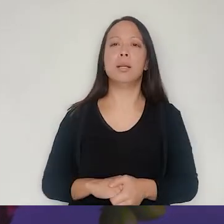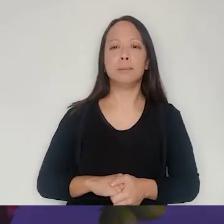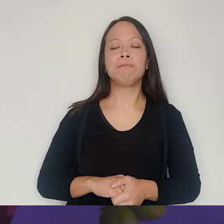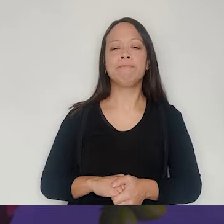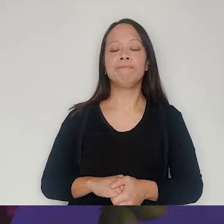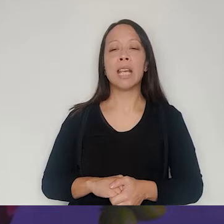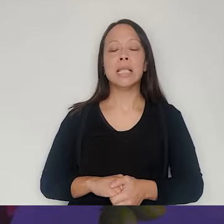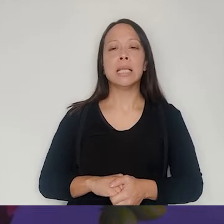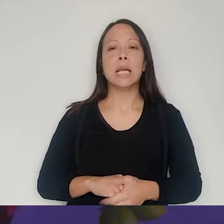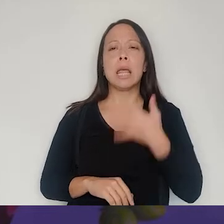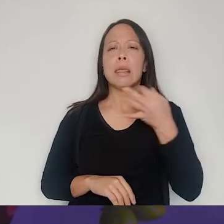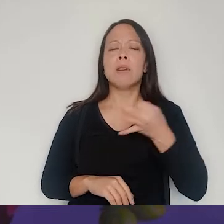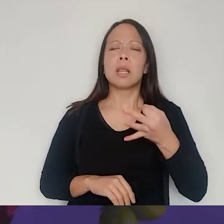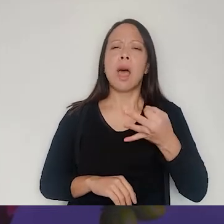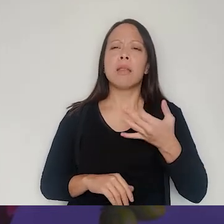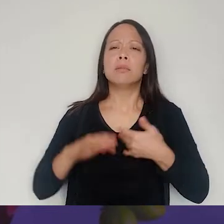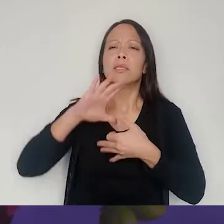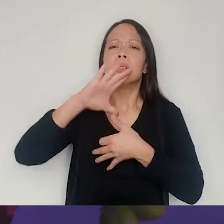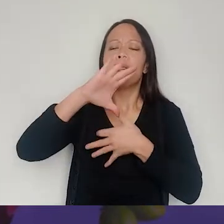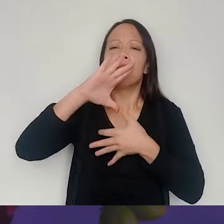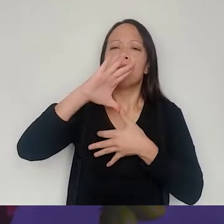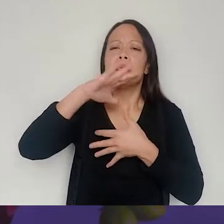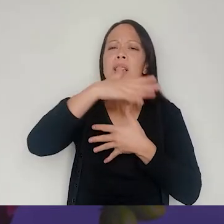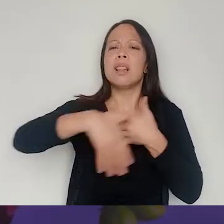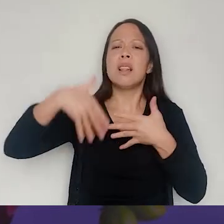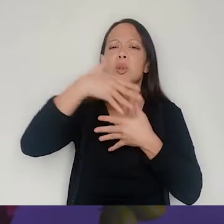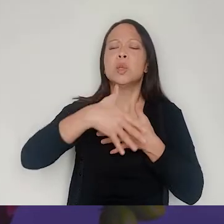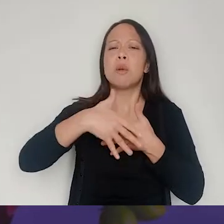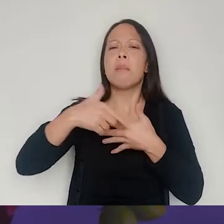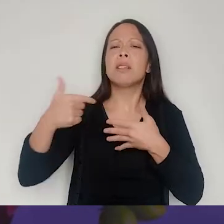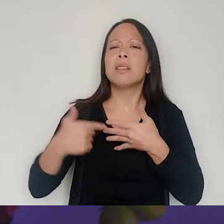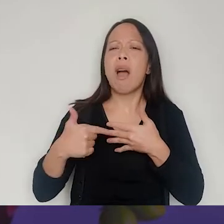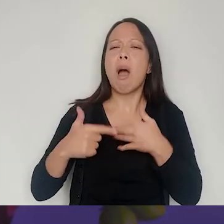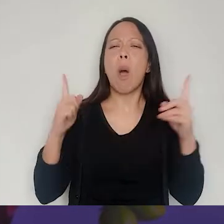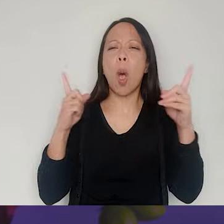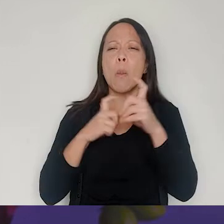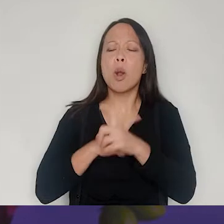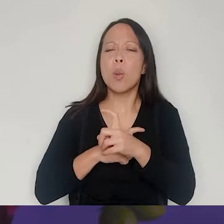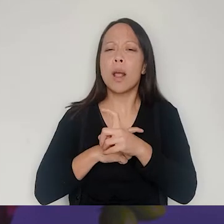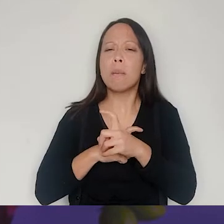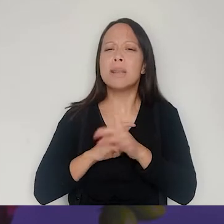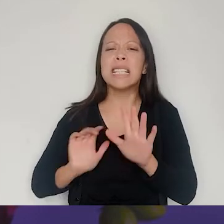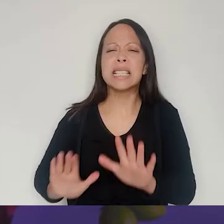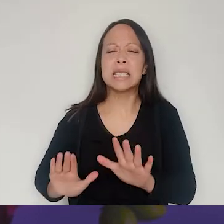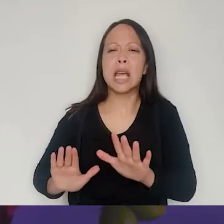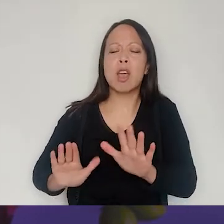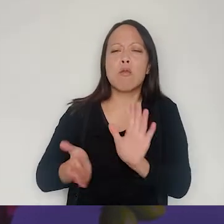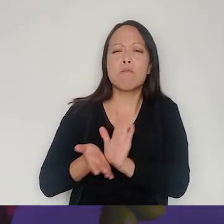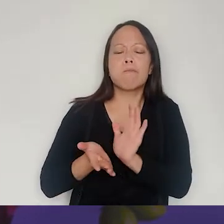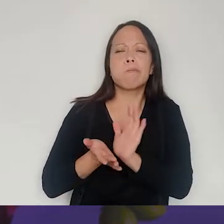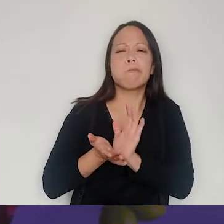realidad en Latinoamérica, pero lo que sí sabemos es que la problemática que os voy a presentar a continuación allí se manifiesta de manera mucho